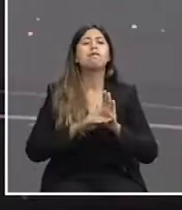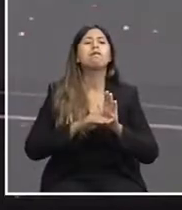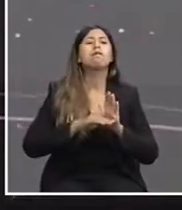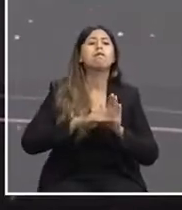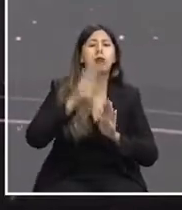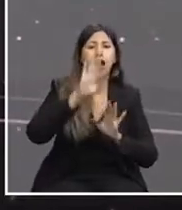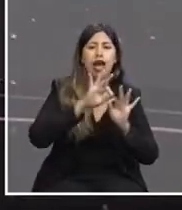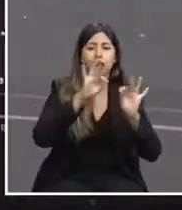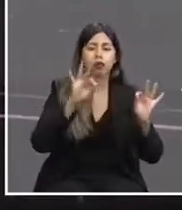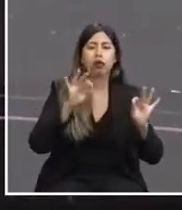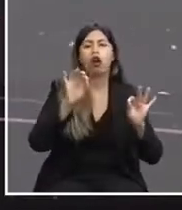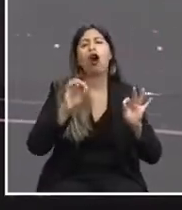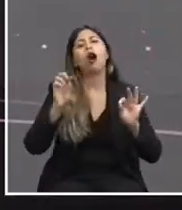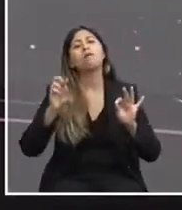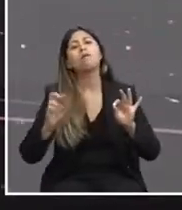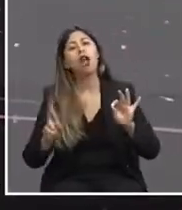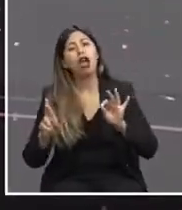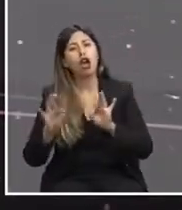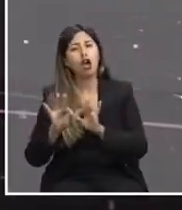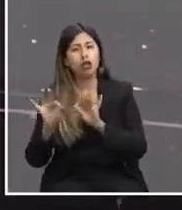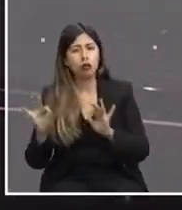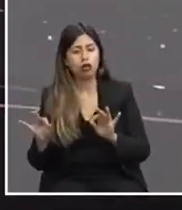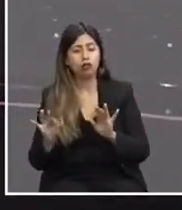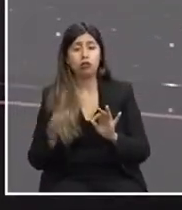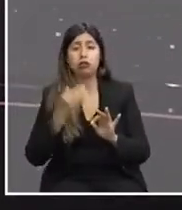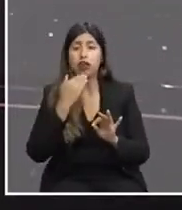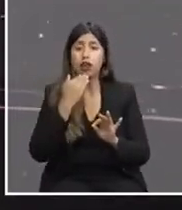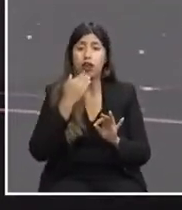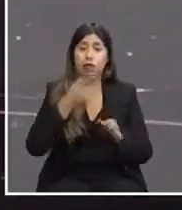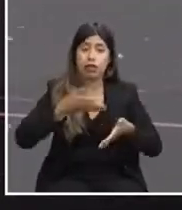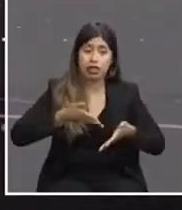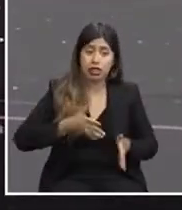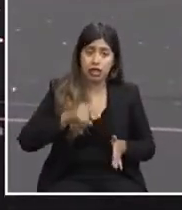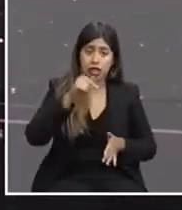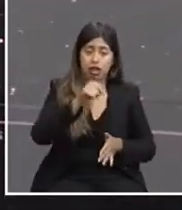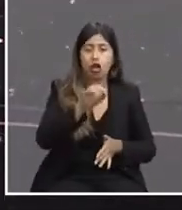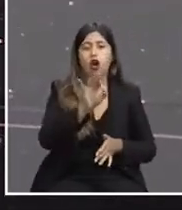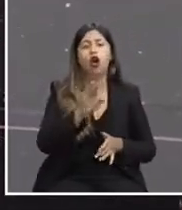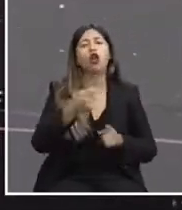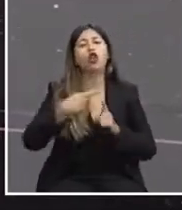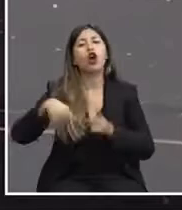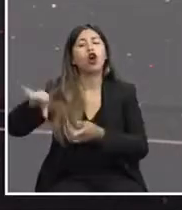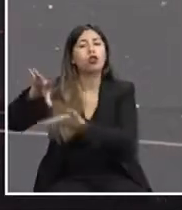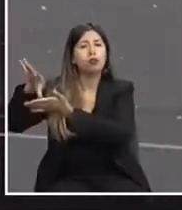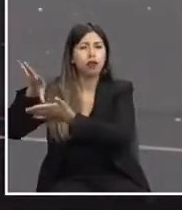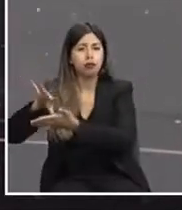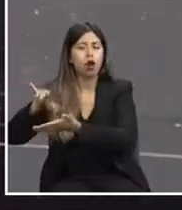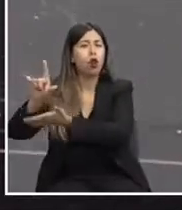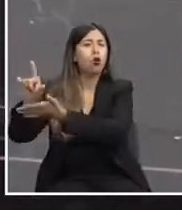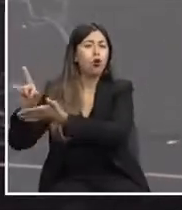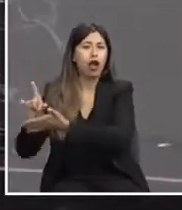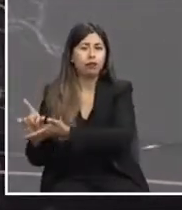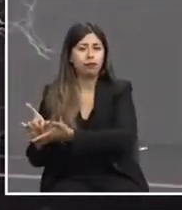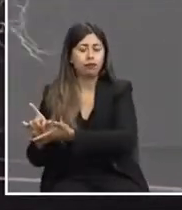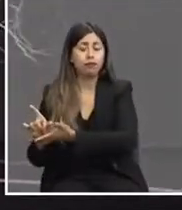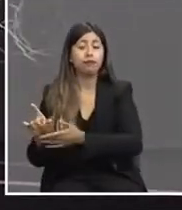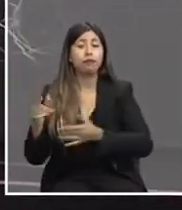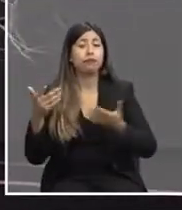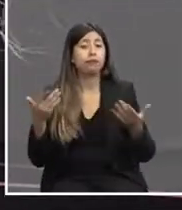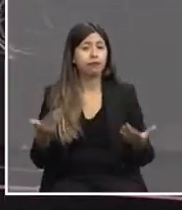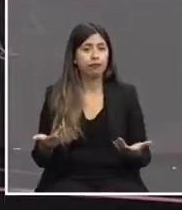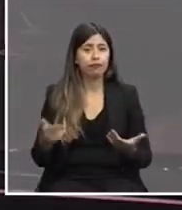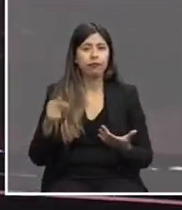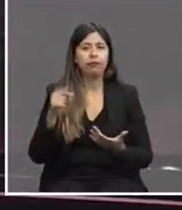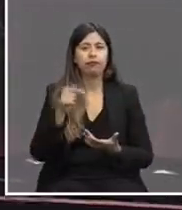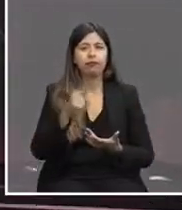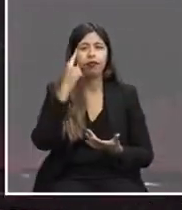peor rango de educación, o incluso si son nativos o no son nativos. Entonces, en el concepto